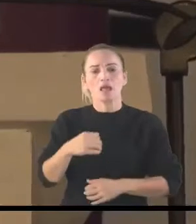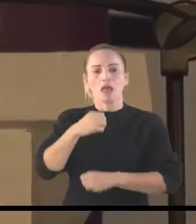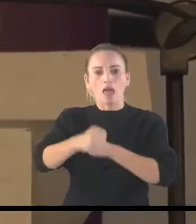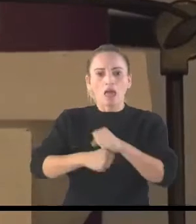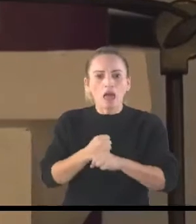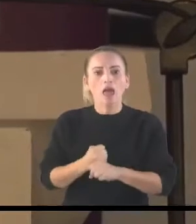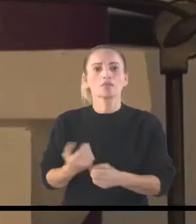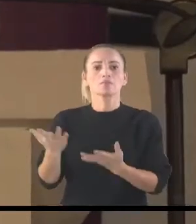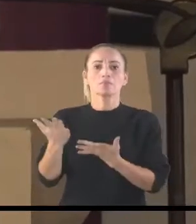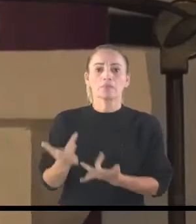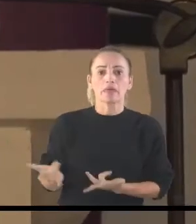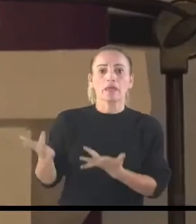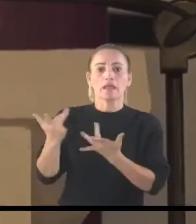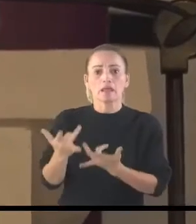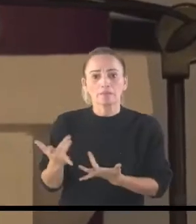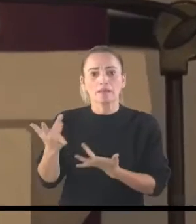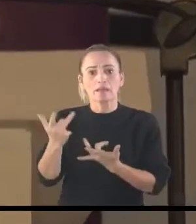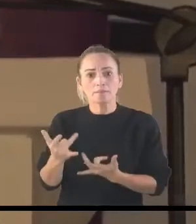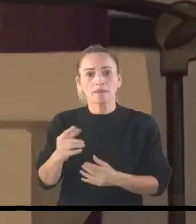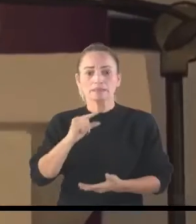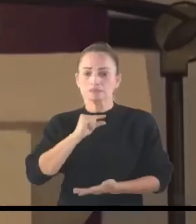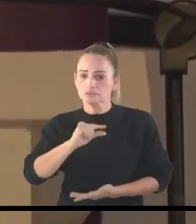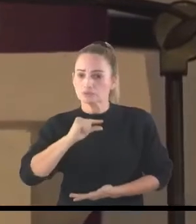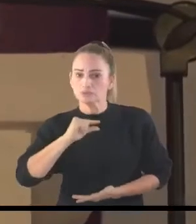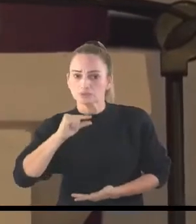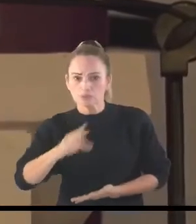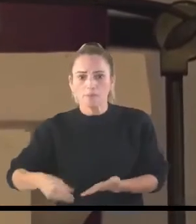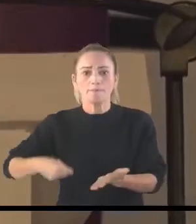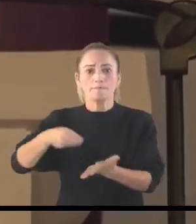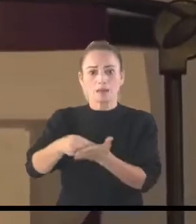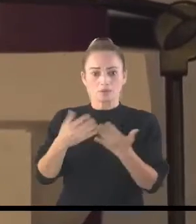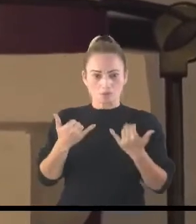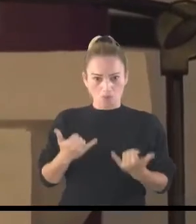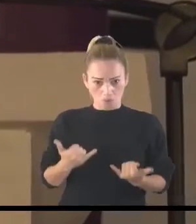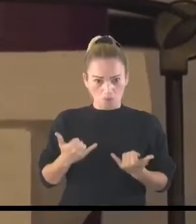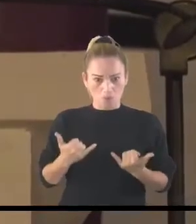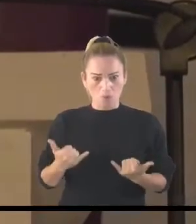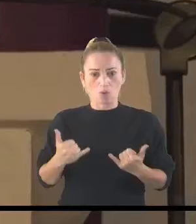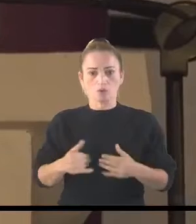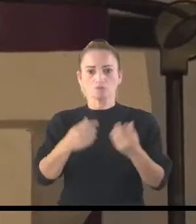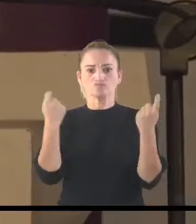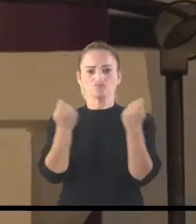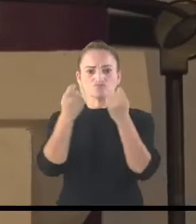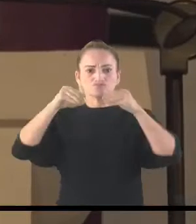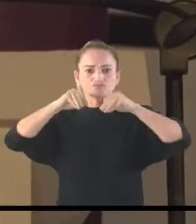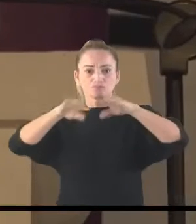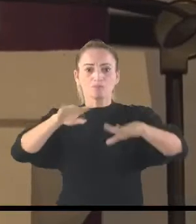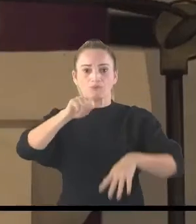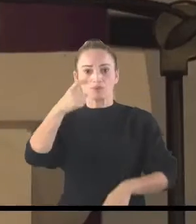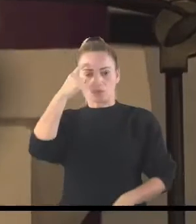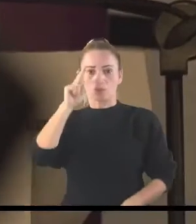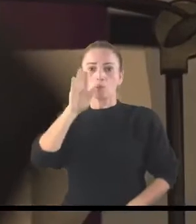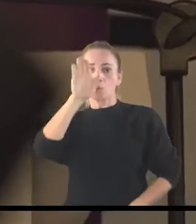años esperando el pago de sus indemnizaciones. El día de hoy hacemos el anuncio que el Gobierno Nacional los ha